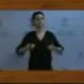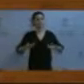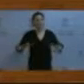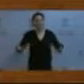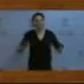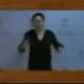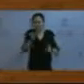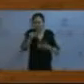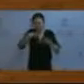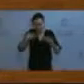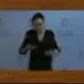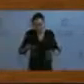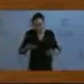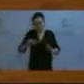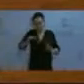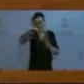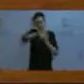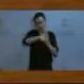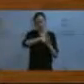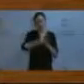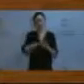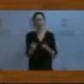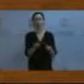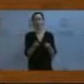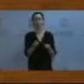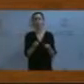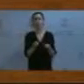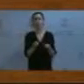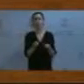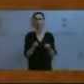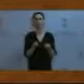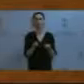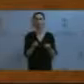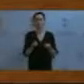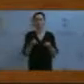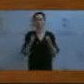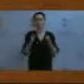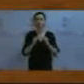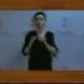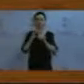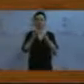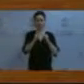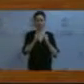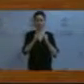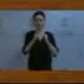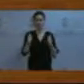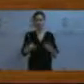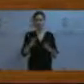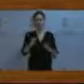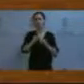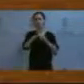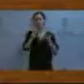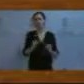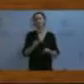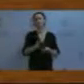la actualidad, unas normas que regulen de manera clara y homogénea ese tipo de contrataciones,